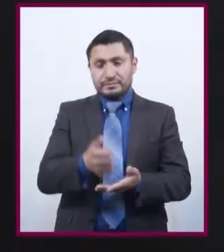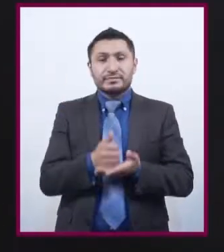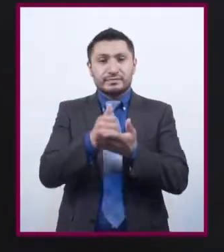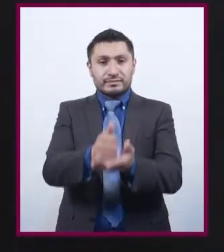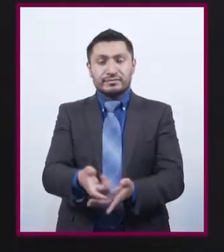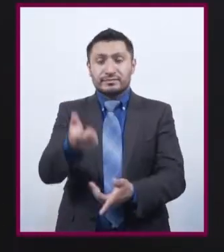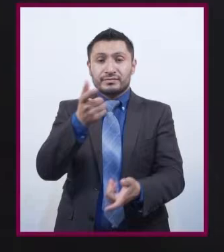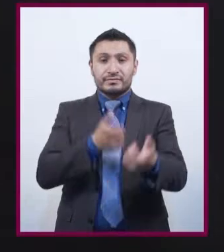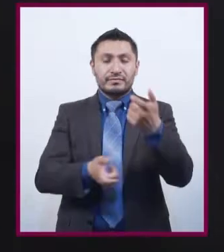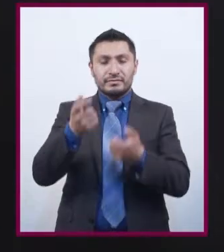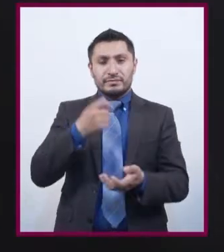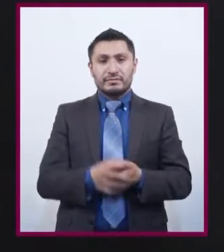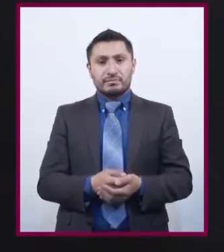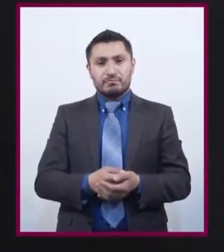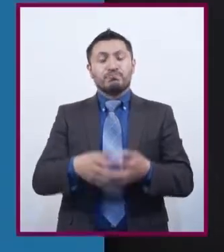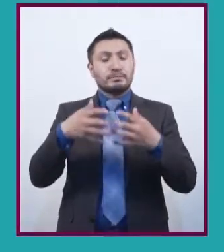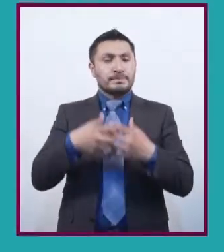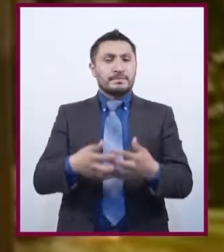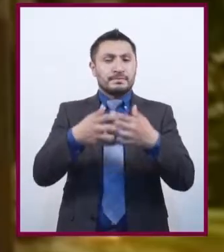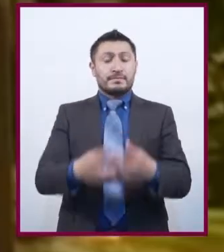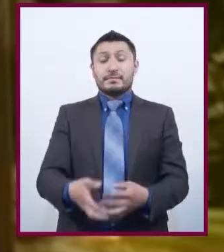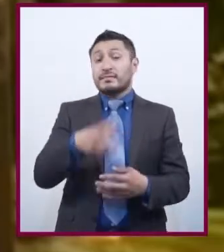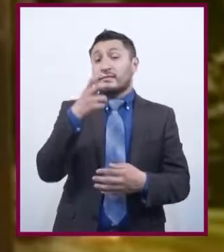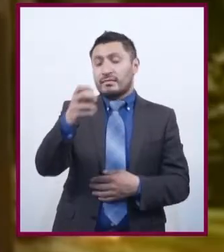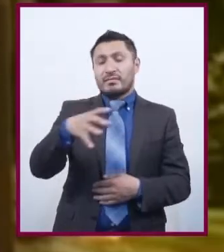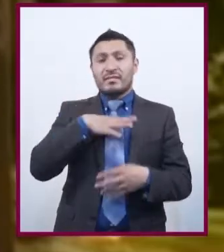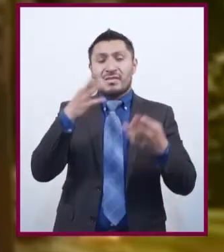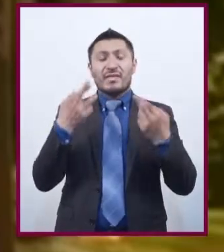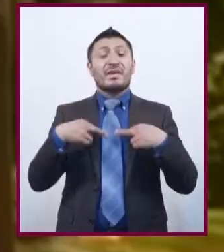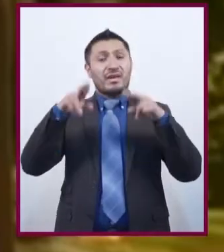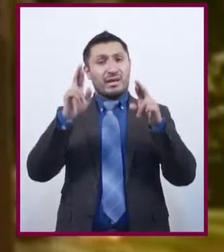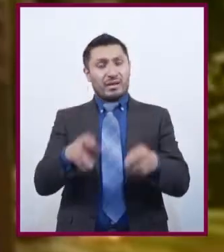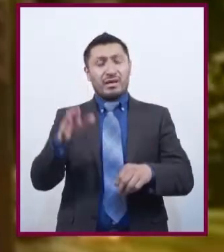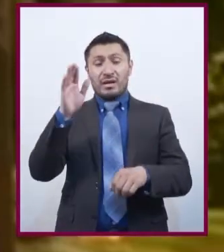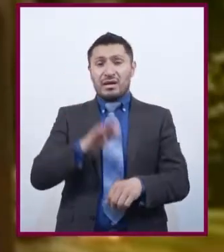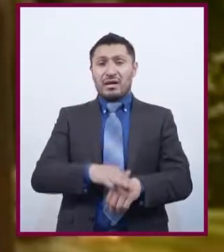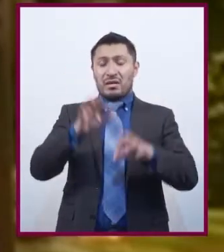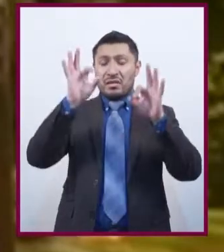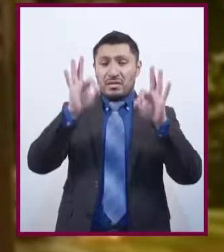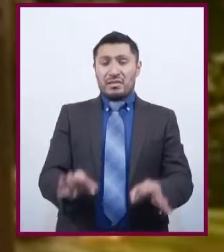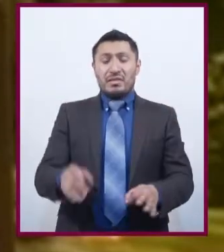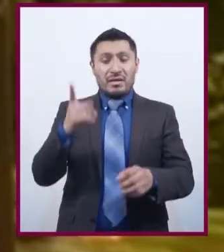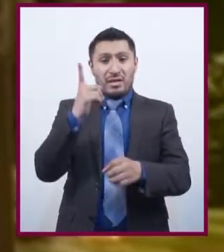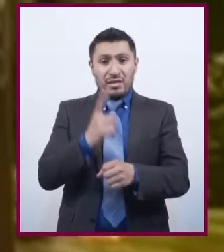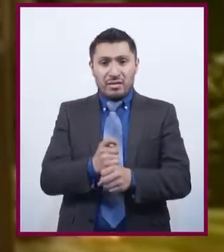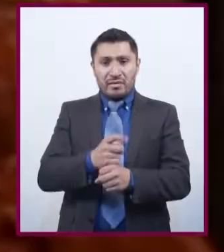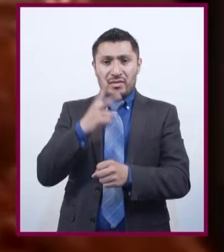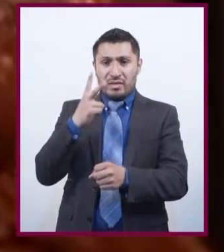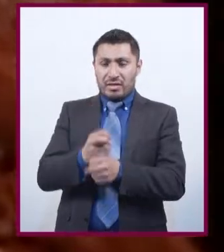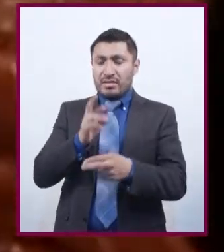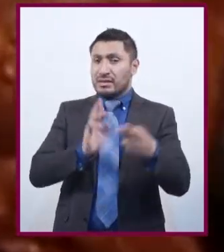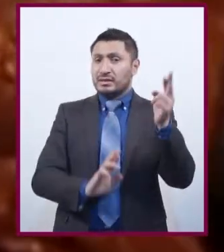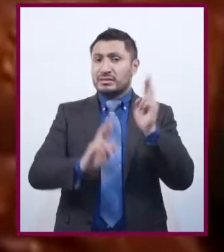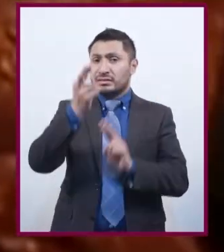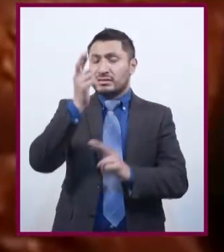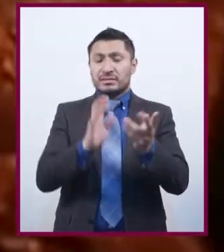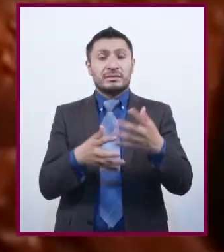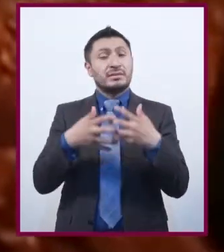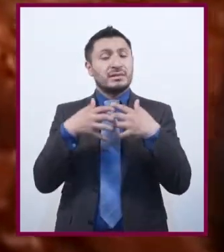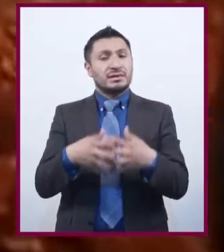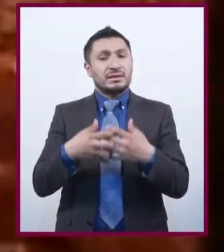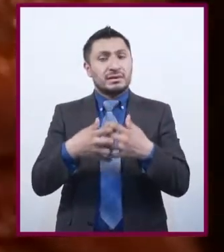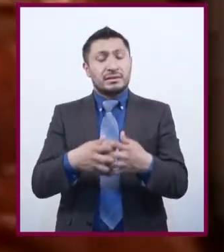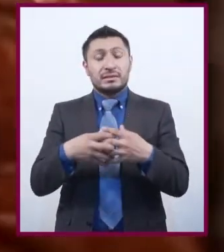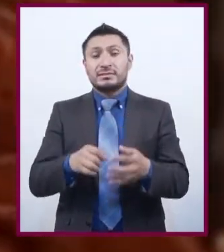capital es la Fuente para generar la riqueza este sistema ha tenido su representación más pura en la primera y la segunda